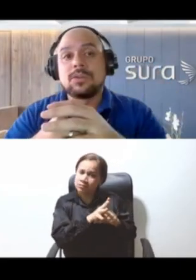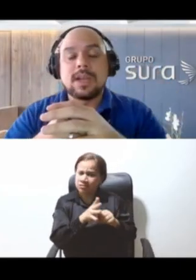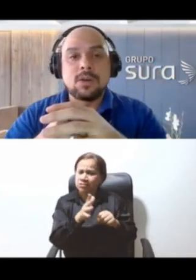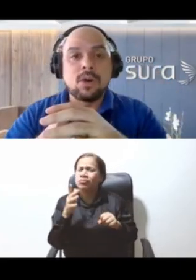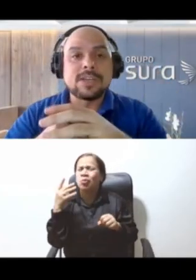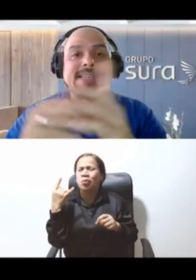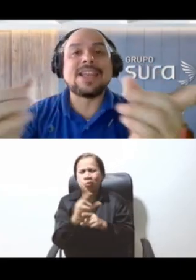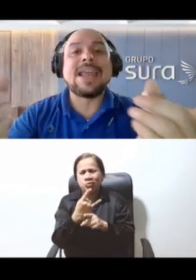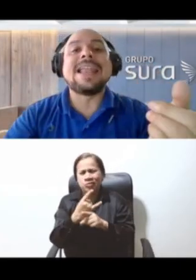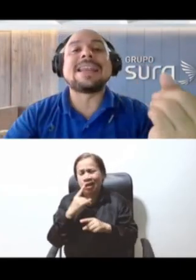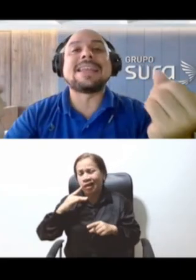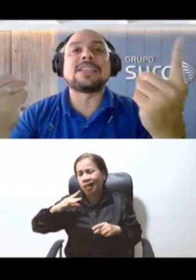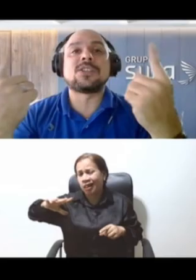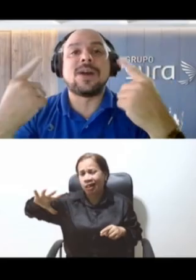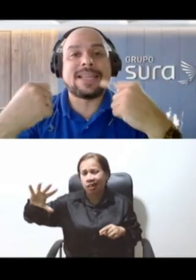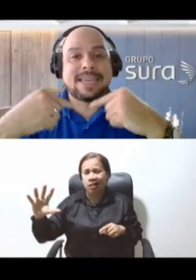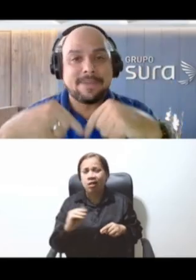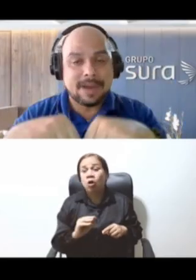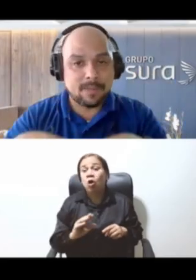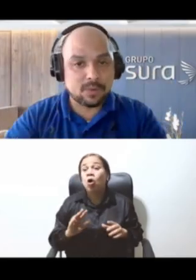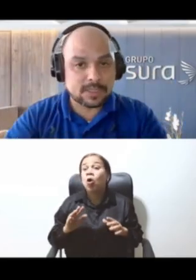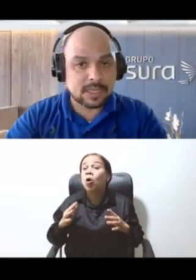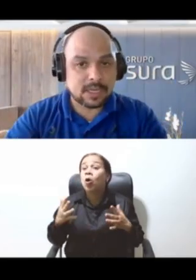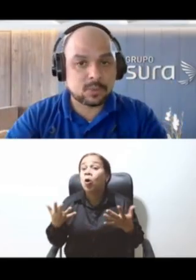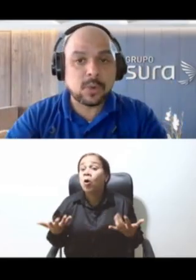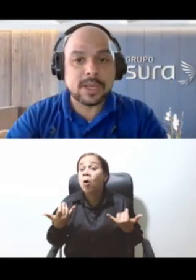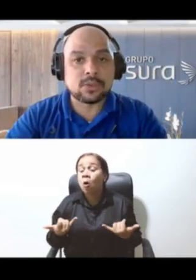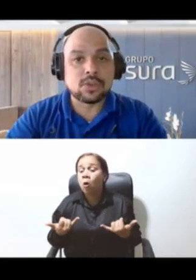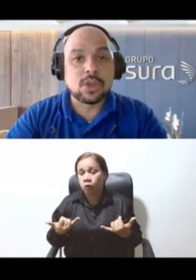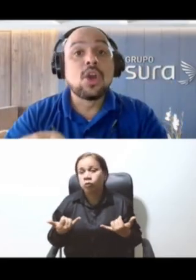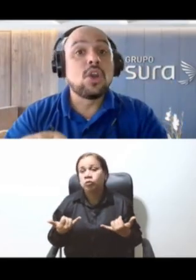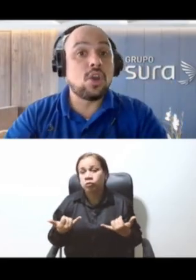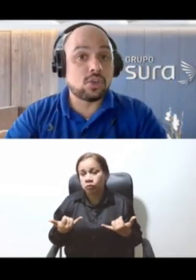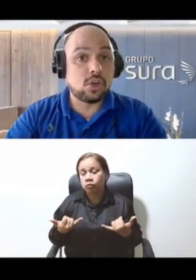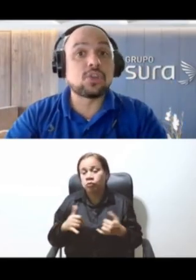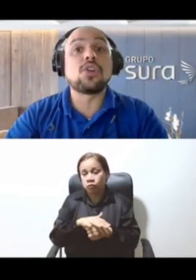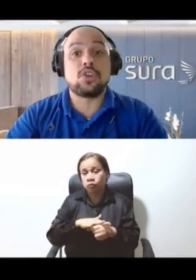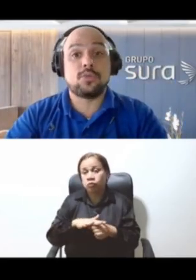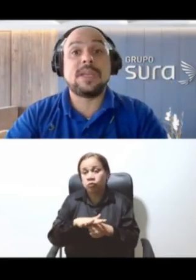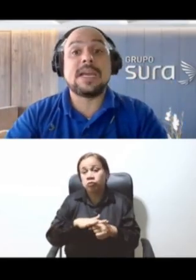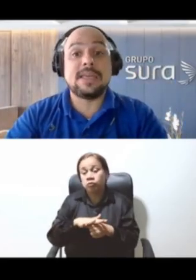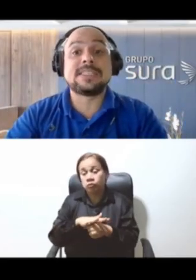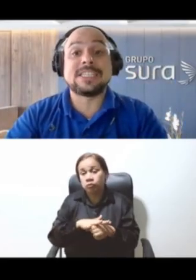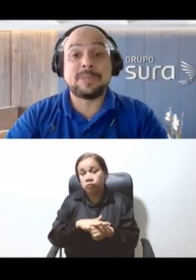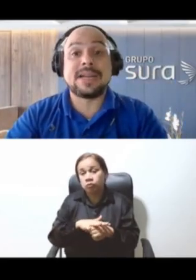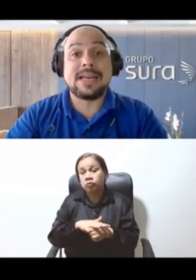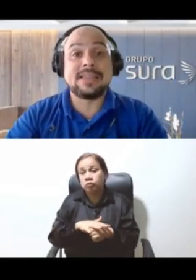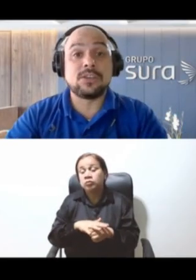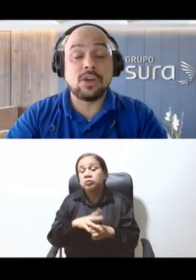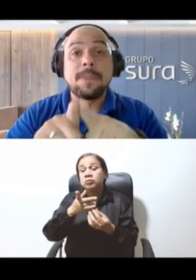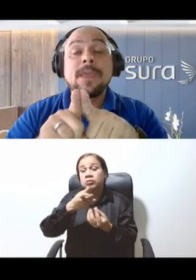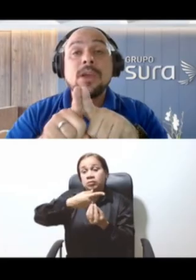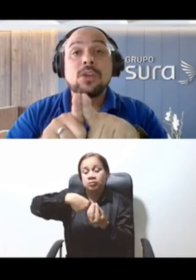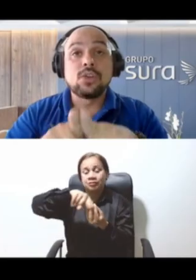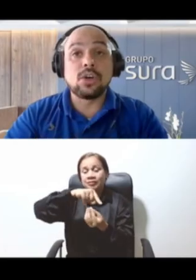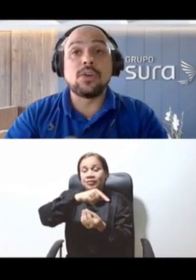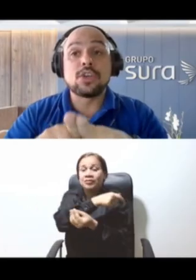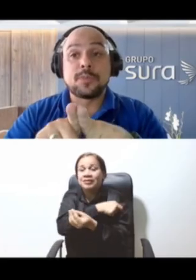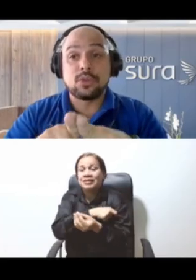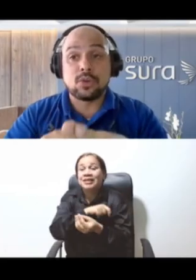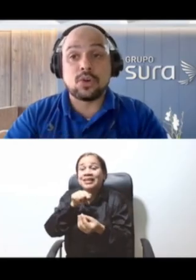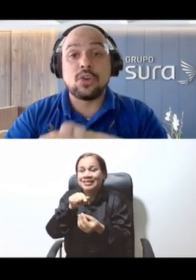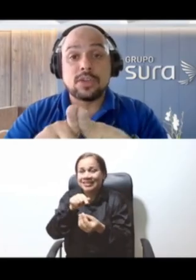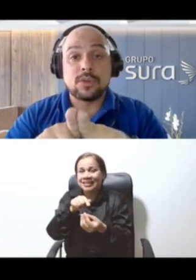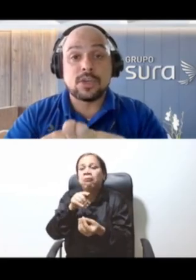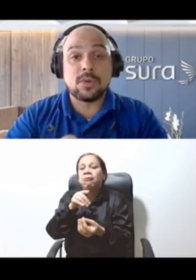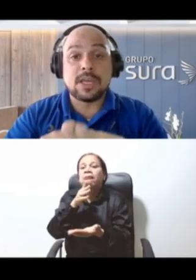hicimos. Otra cosa es el riesgo a que vamos a estar expuestos nosotros, los brigadistas, para la atención.